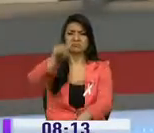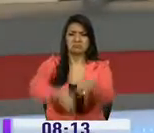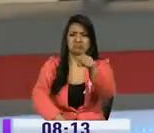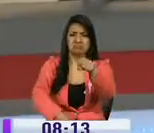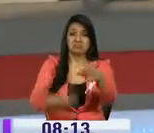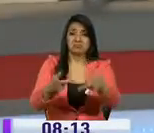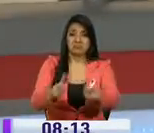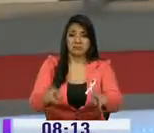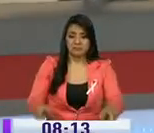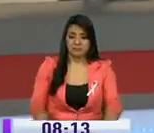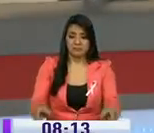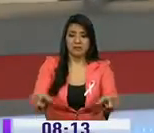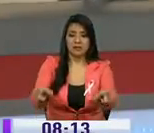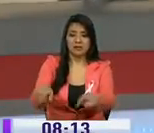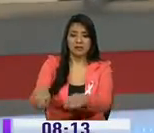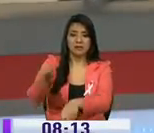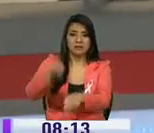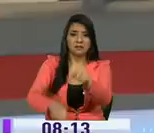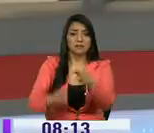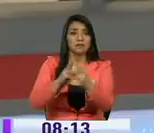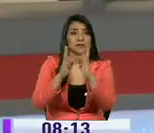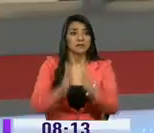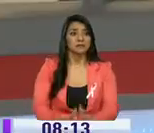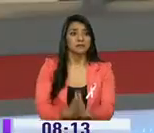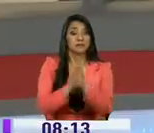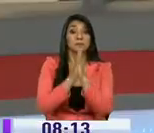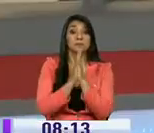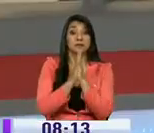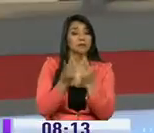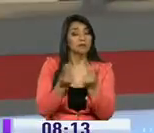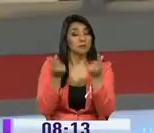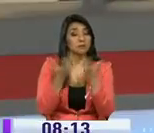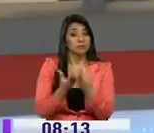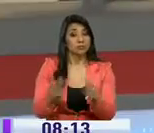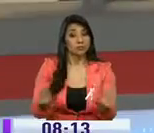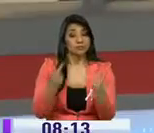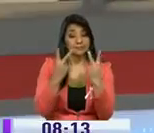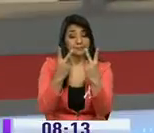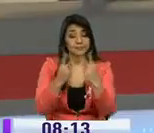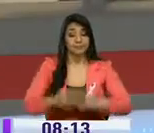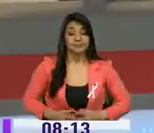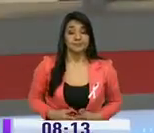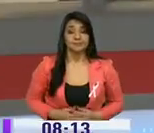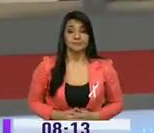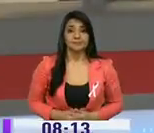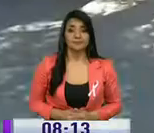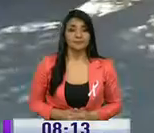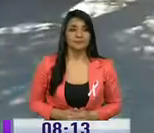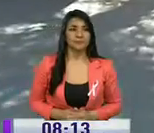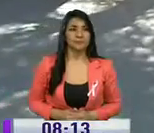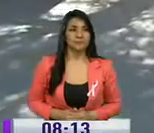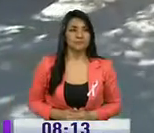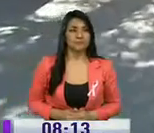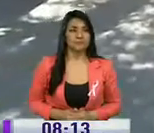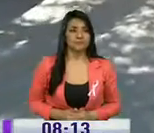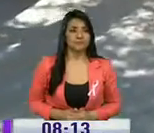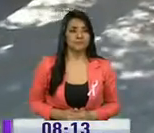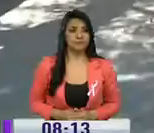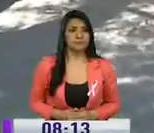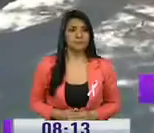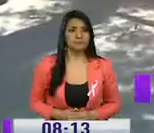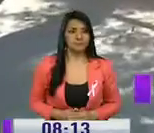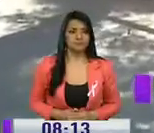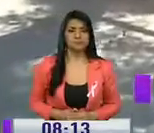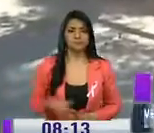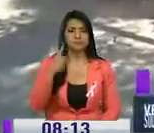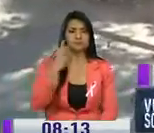hasta la acera. Los vecinos solicitan su pronta reparación. Veamos esta queja también. Ha pasado tanto tiempo